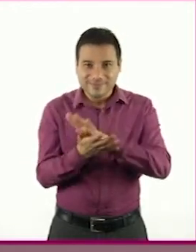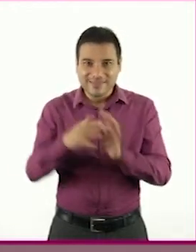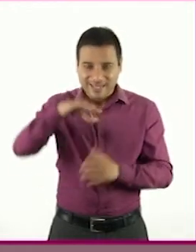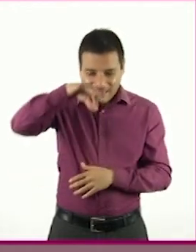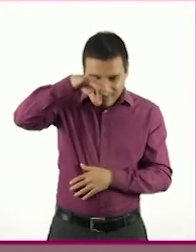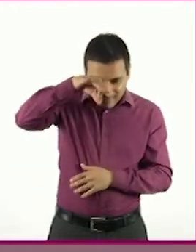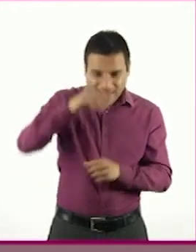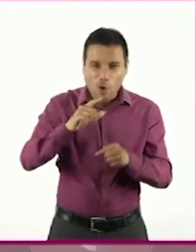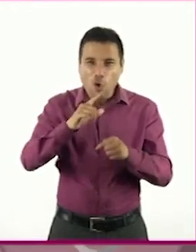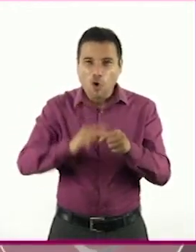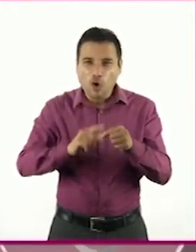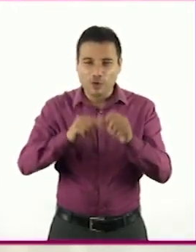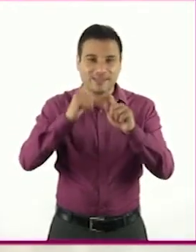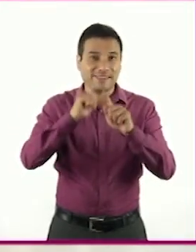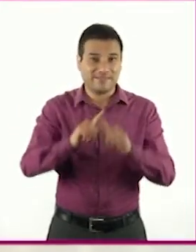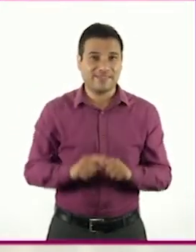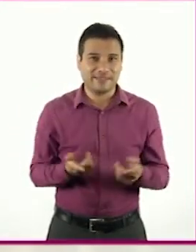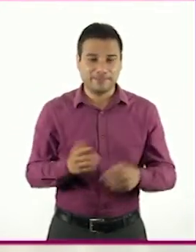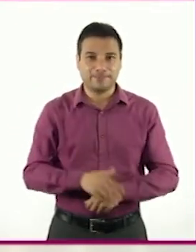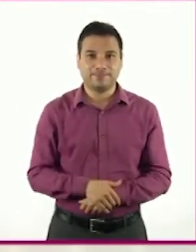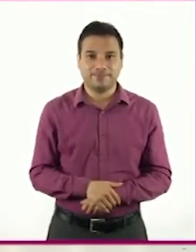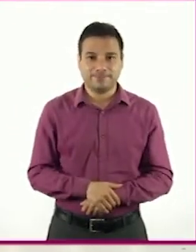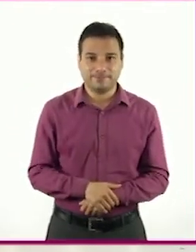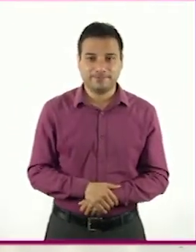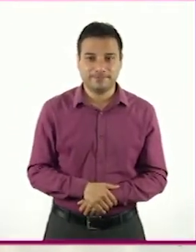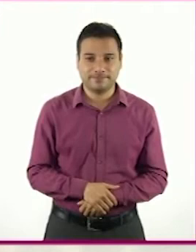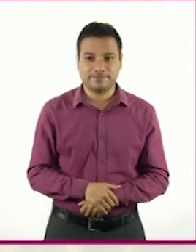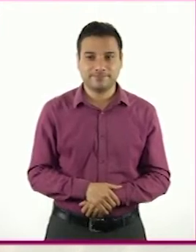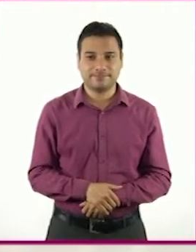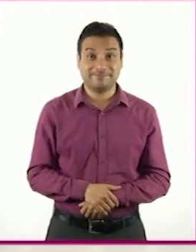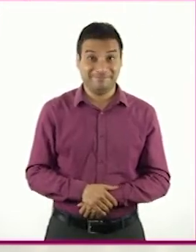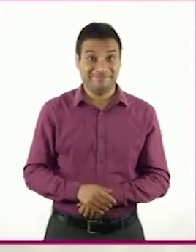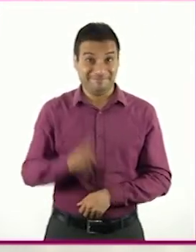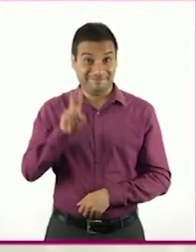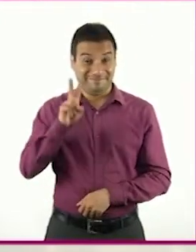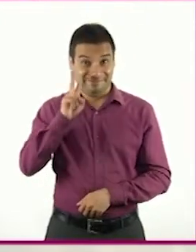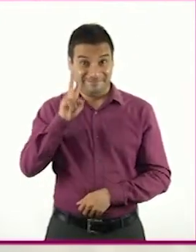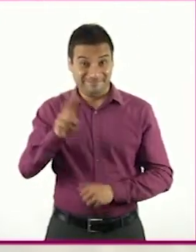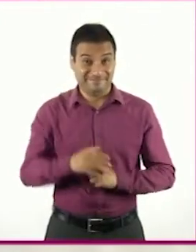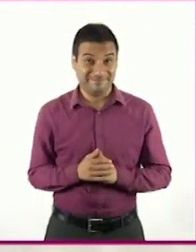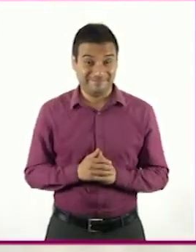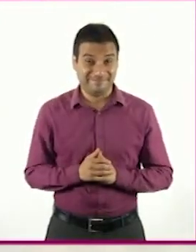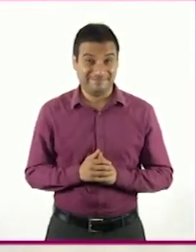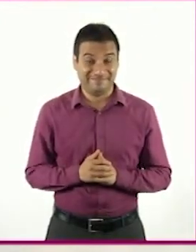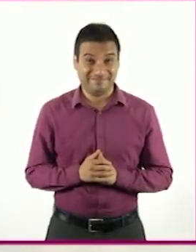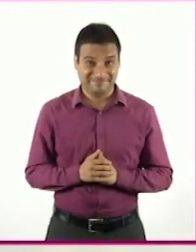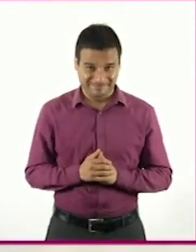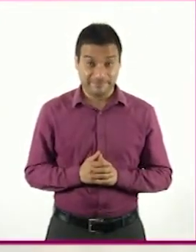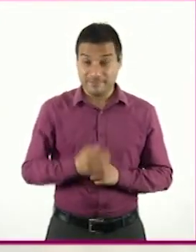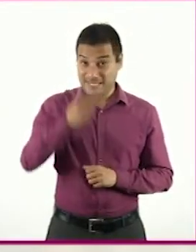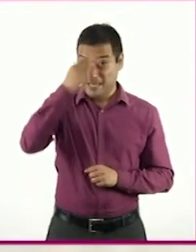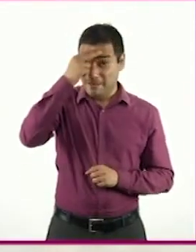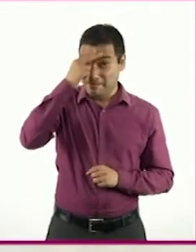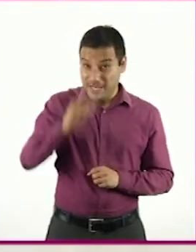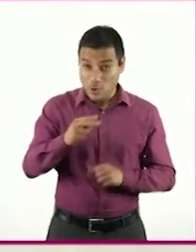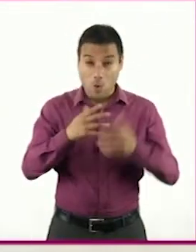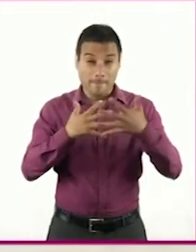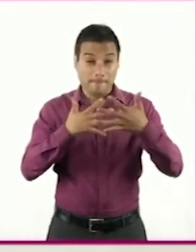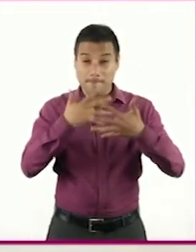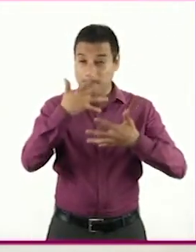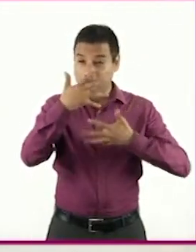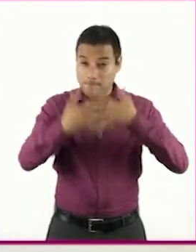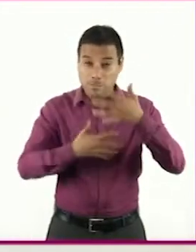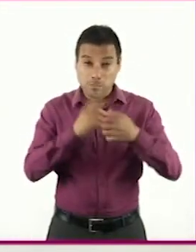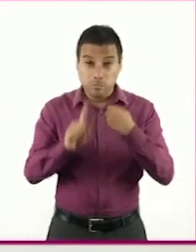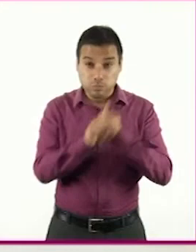hacerla más atractiva. Como pudieron apreciar en el video, fue a partir de problemas internos de México y por